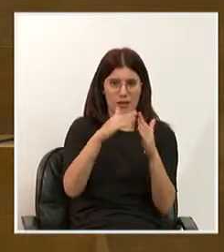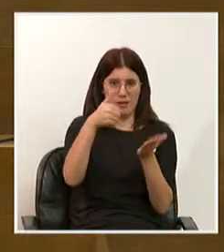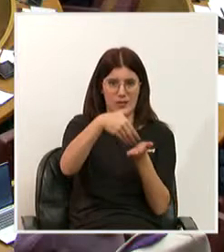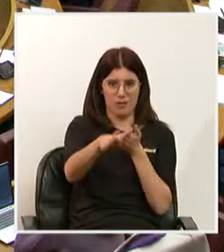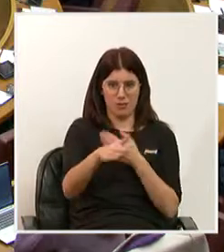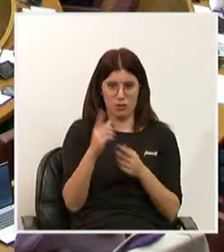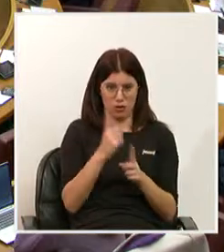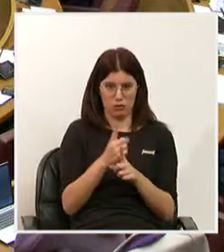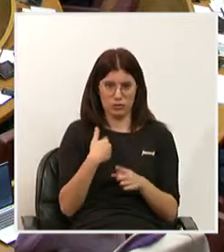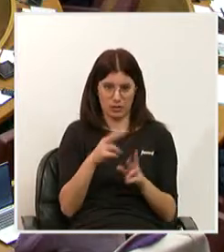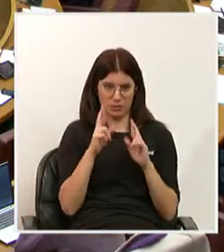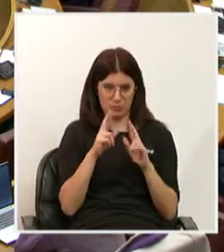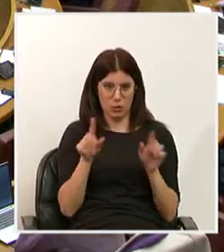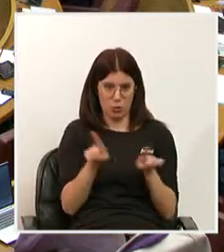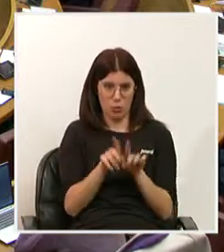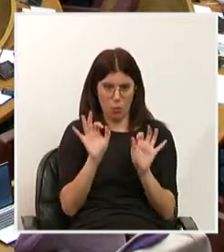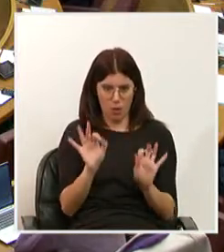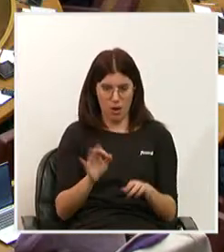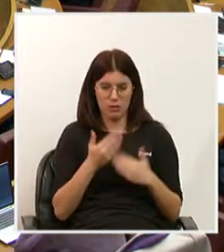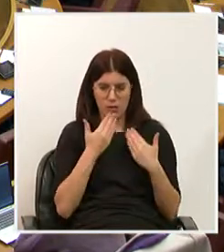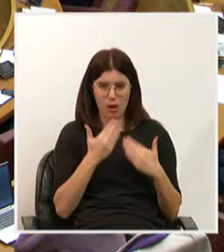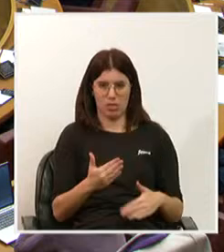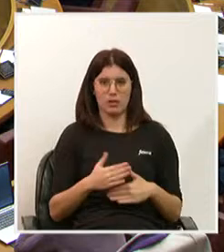2015 Muchas